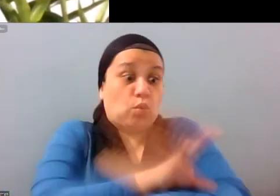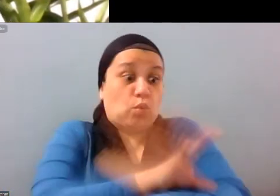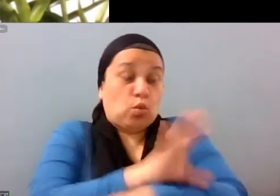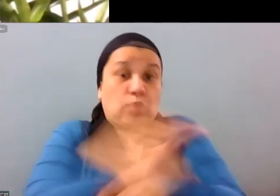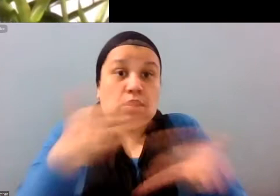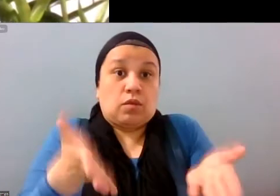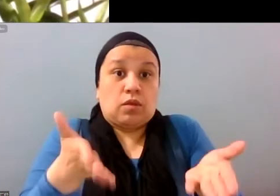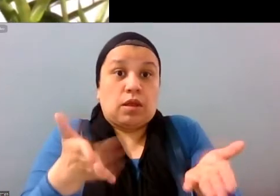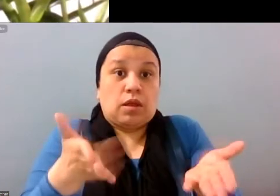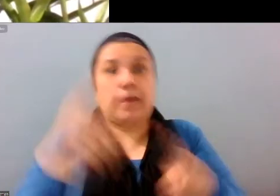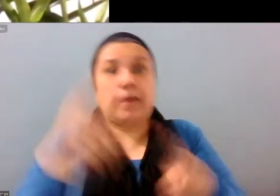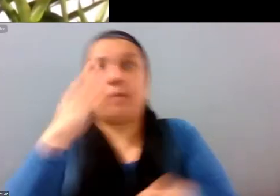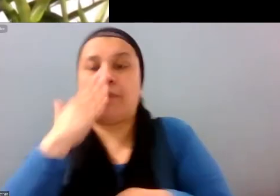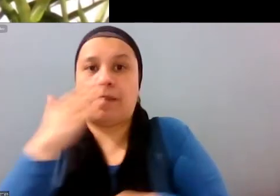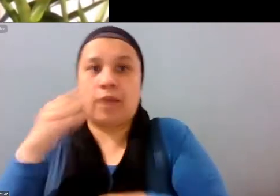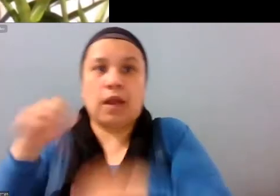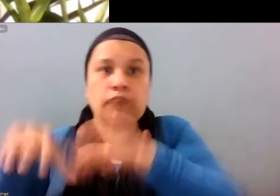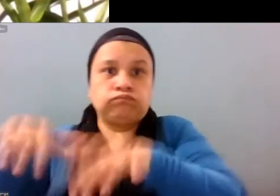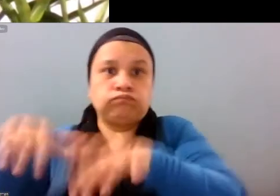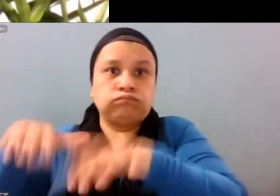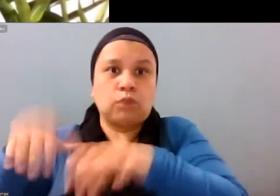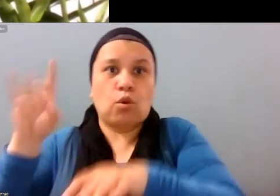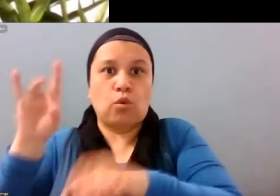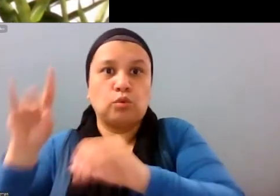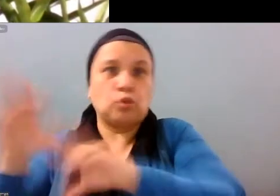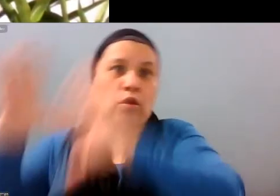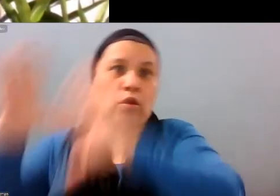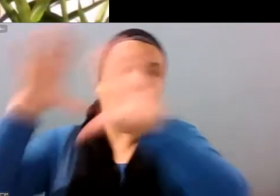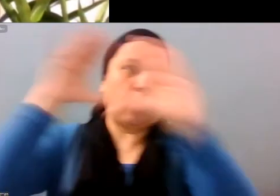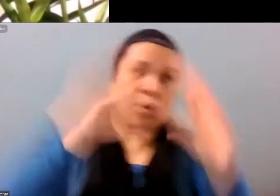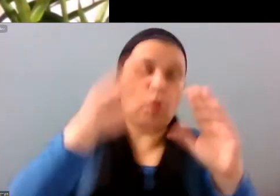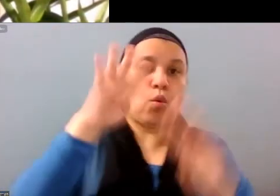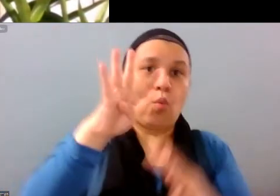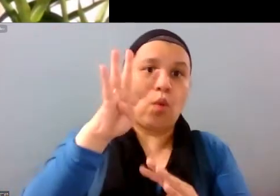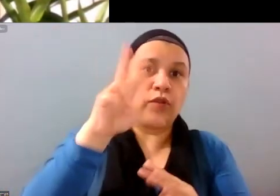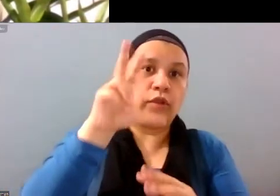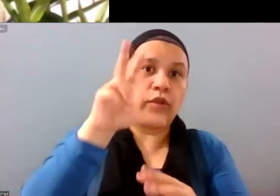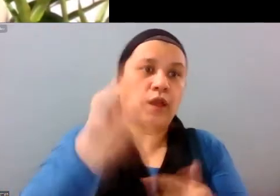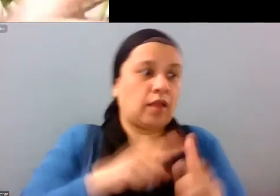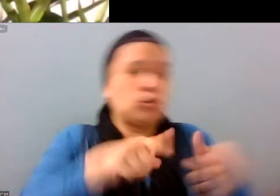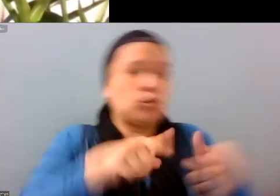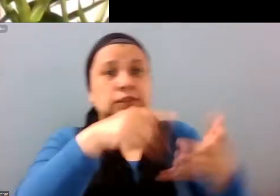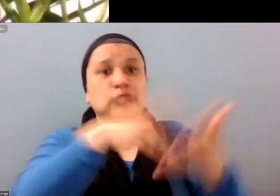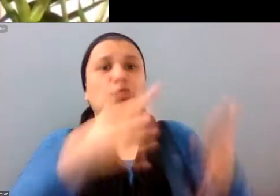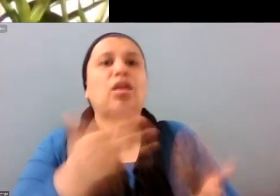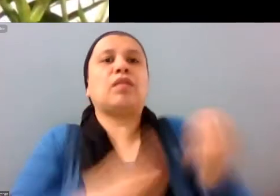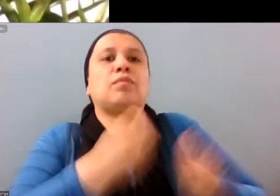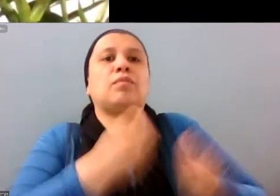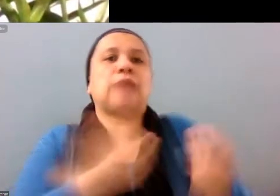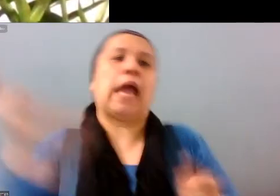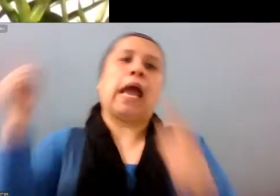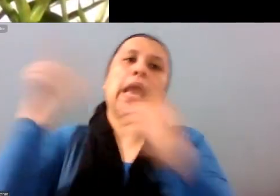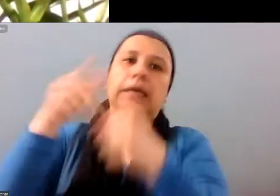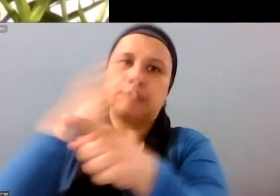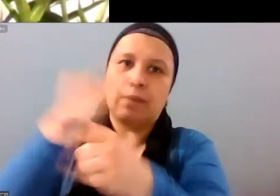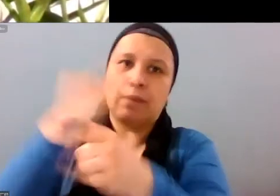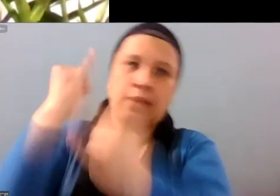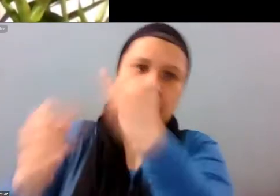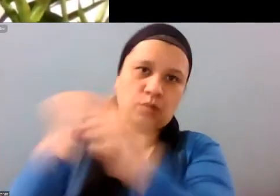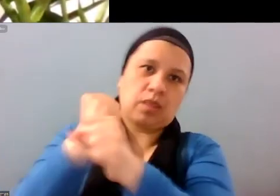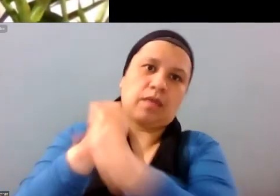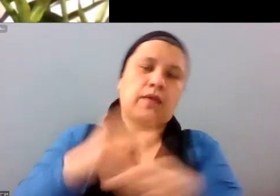la mamá realiza teletrabajo de 8 a 4.30 entonces a qué hora puede conectarse el estudiante hasta que su madre finaliza con su jornada laboral y